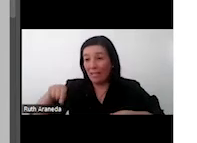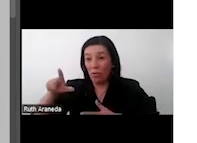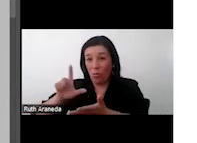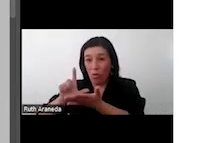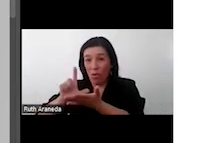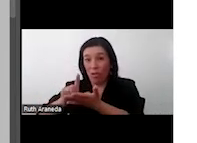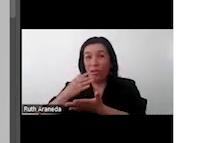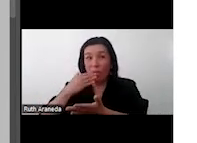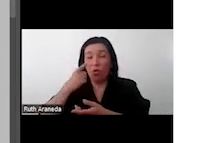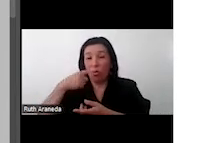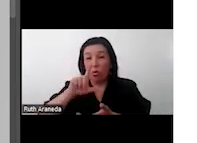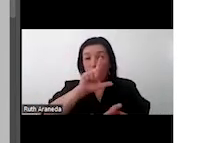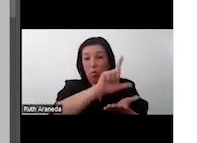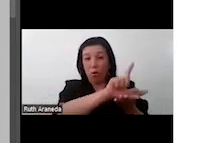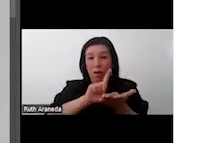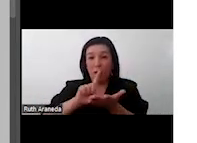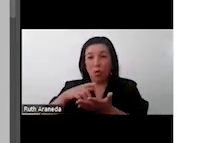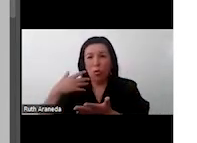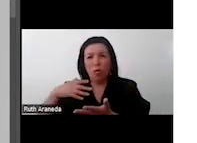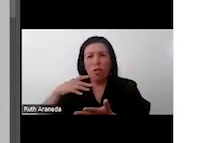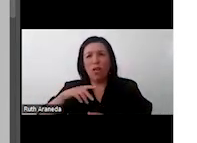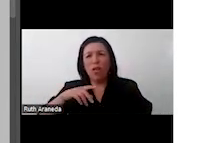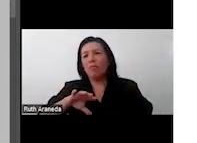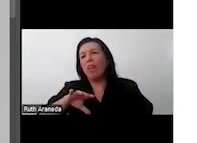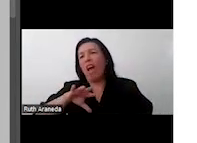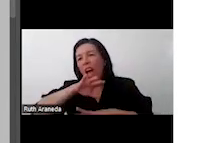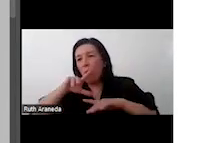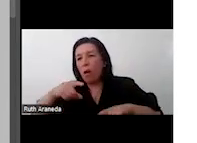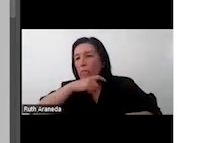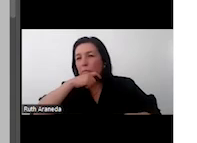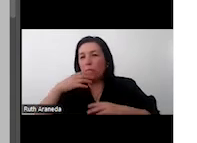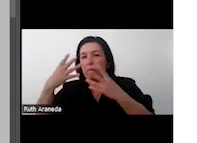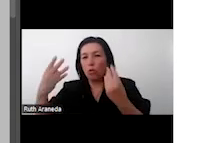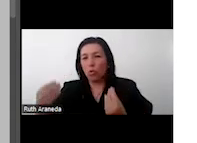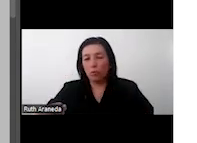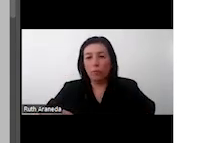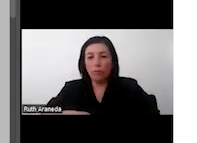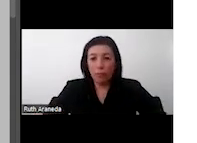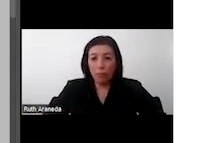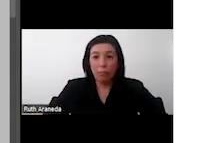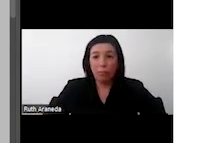como en muchas partes, existe un gran saqueo del agua. Entonces, bueno, también con el